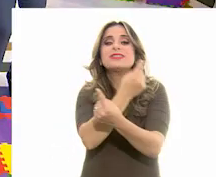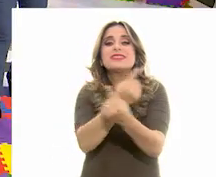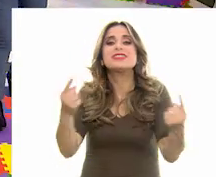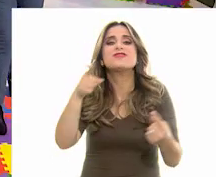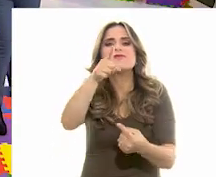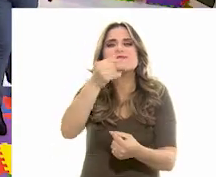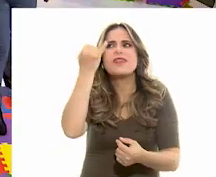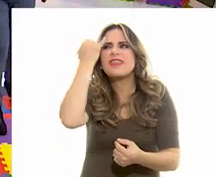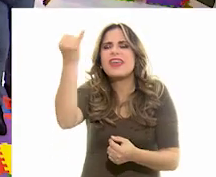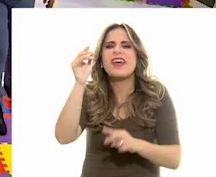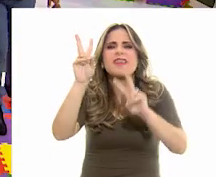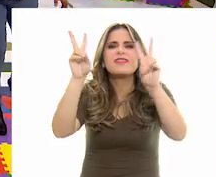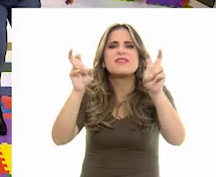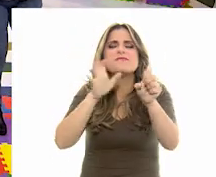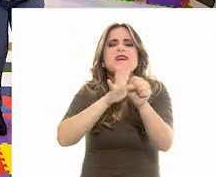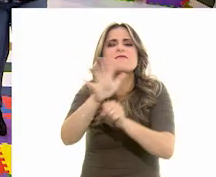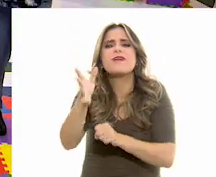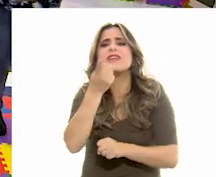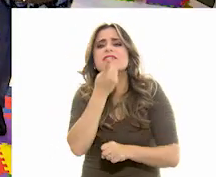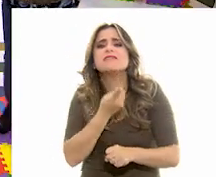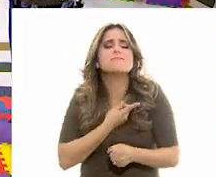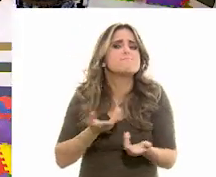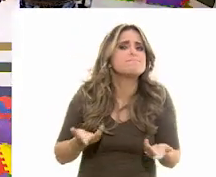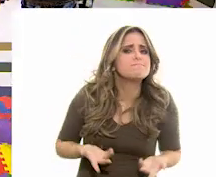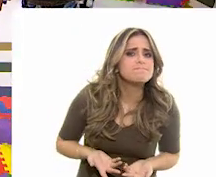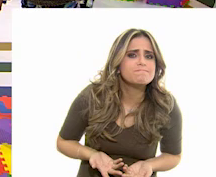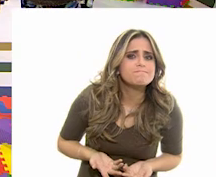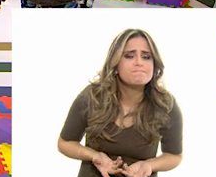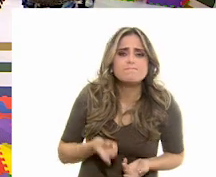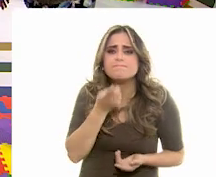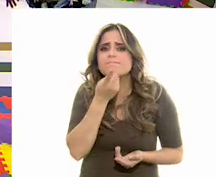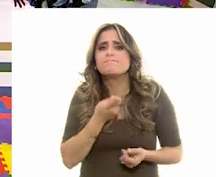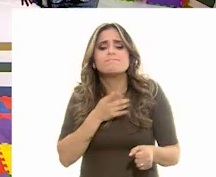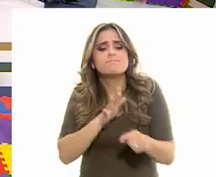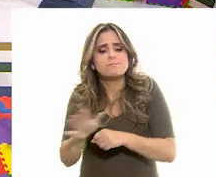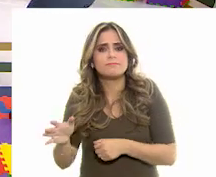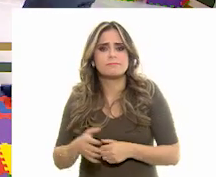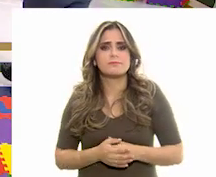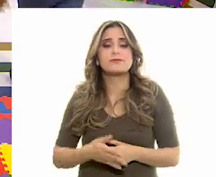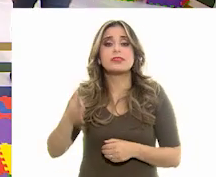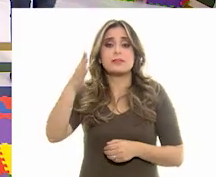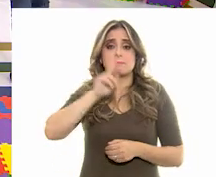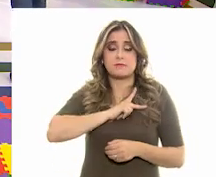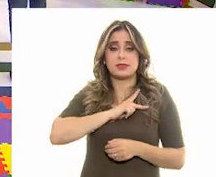dicen? Niños. Levántense el sillón. Ahí está, sí, vamos a ver qué nos dicen. Mi álbum. Ahí está.